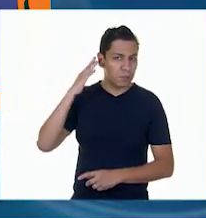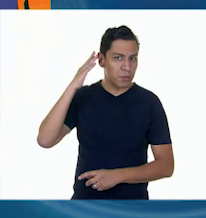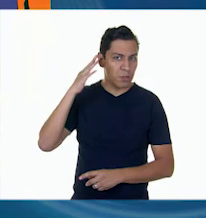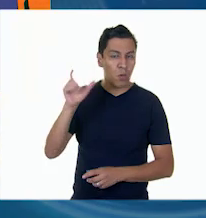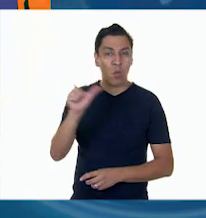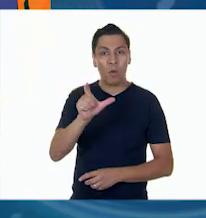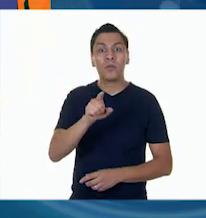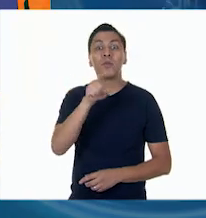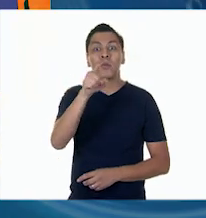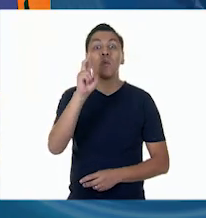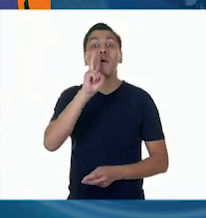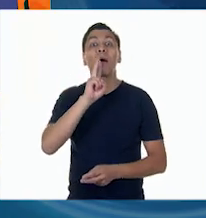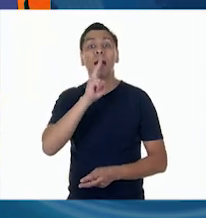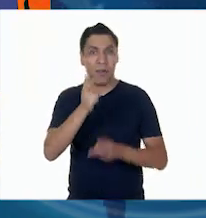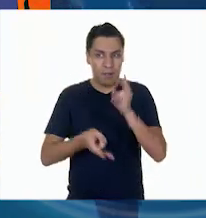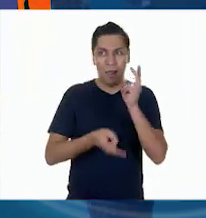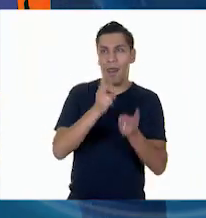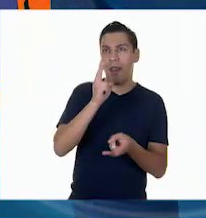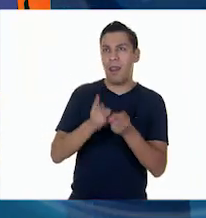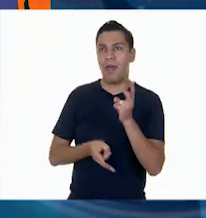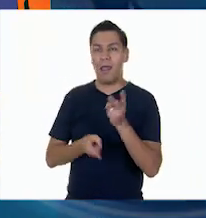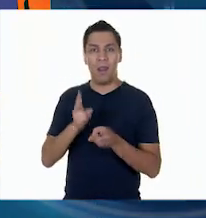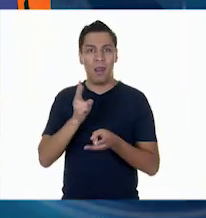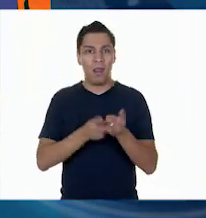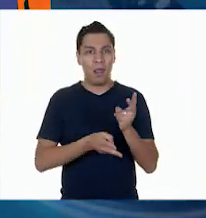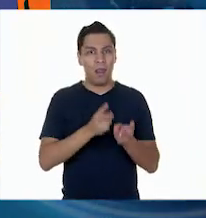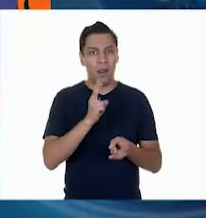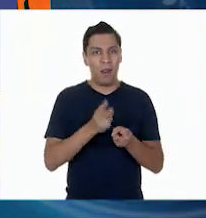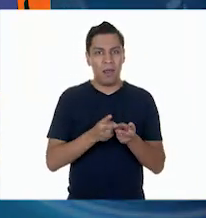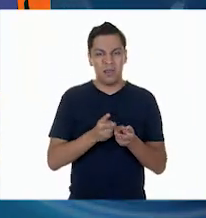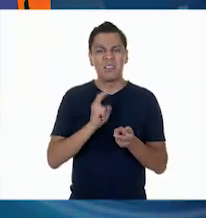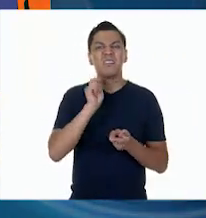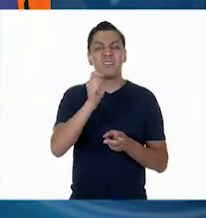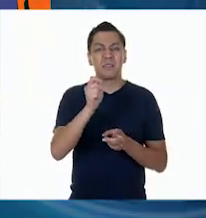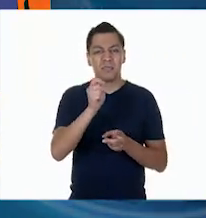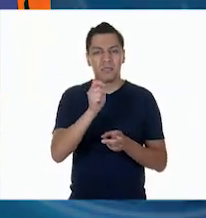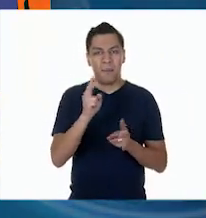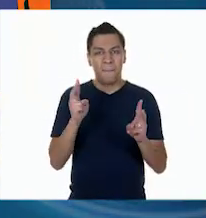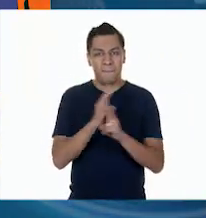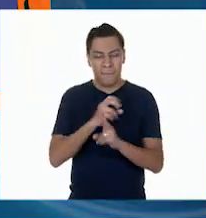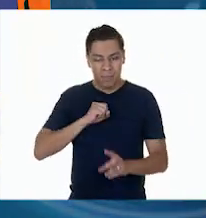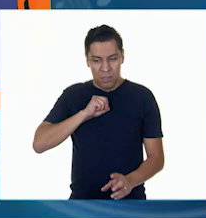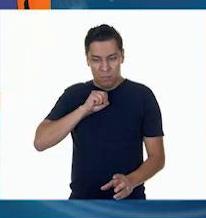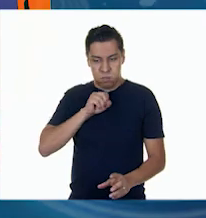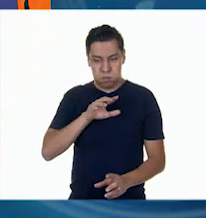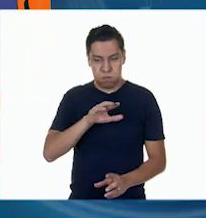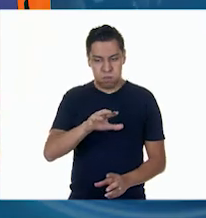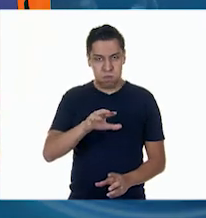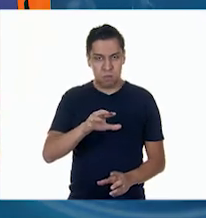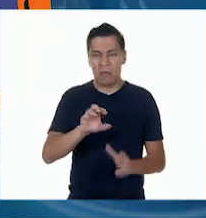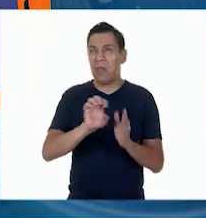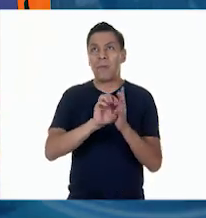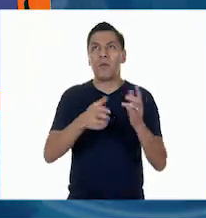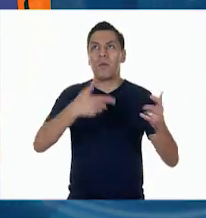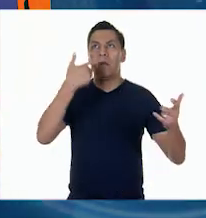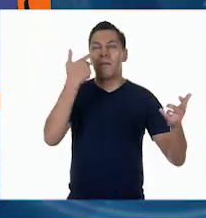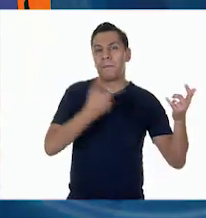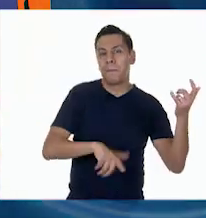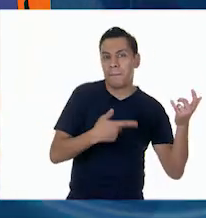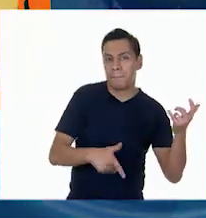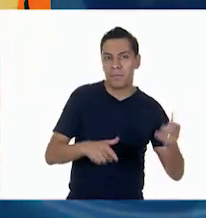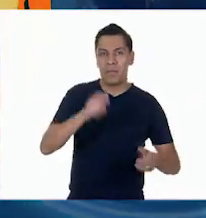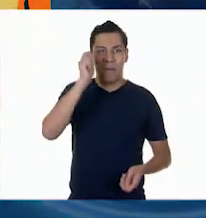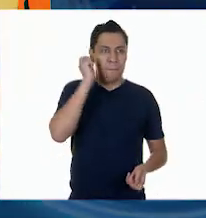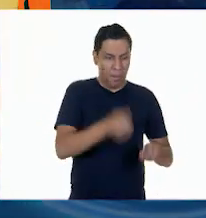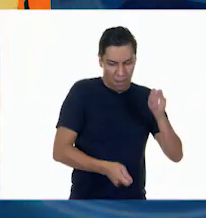estamos empujando el aire. Ese aire que empujamos, lo podemos empujar como cuando ustedes, por ejemplo, tocan música, tocan un tambor. Lo